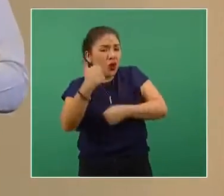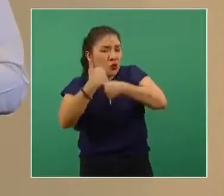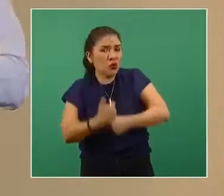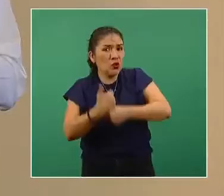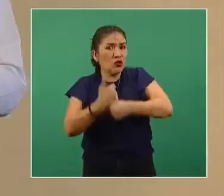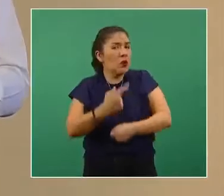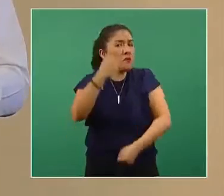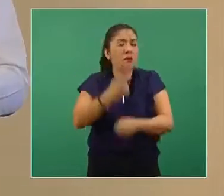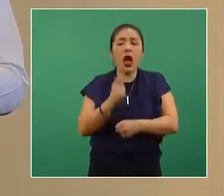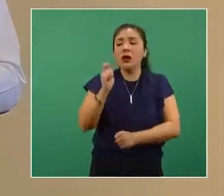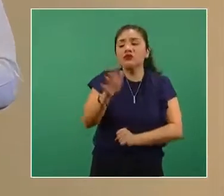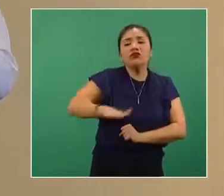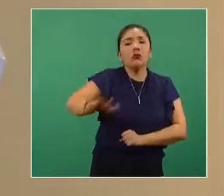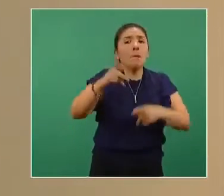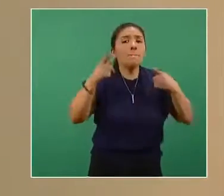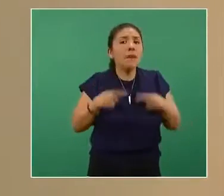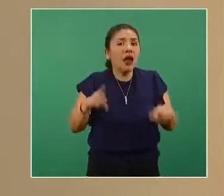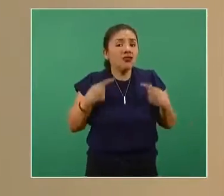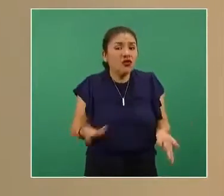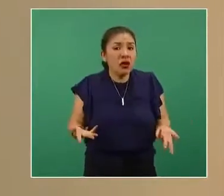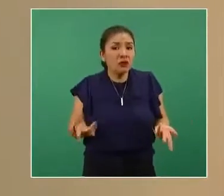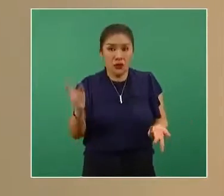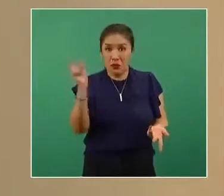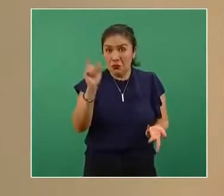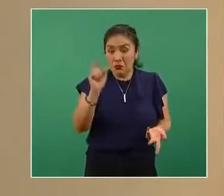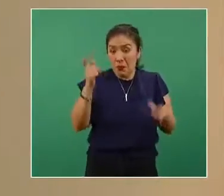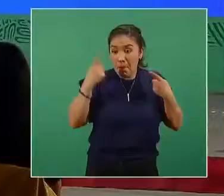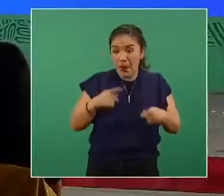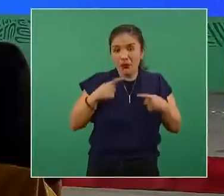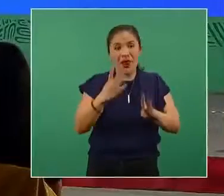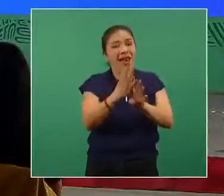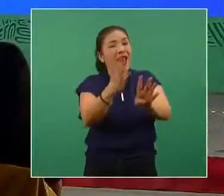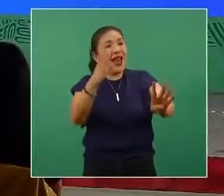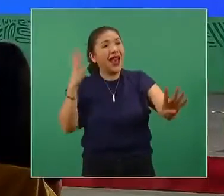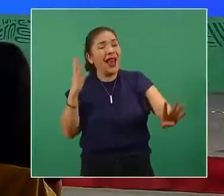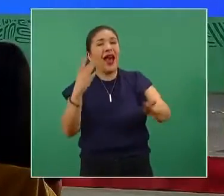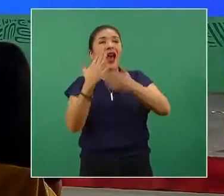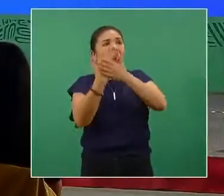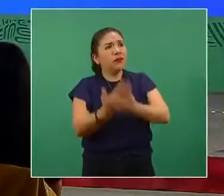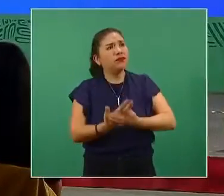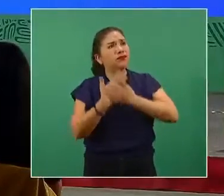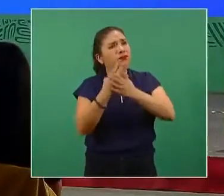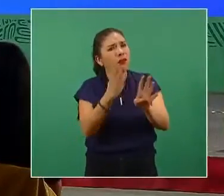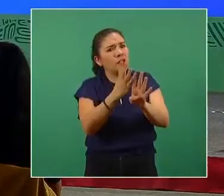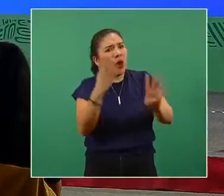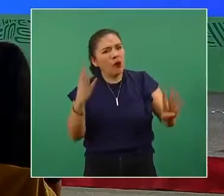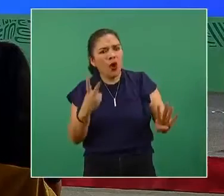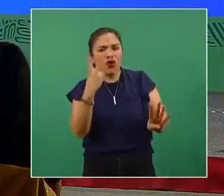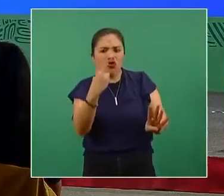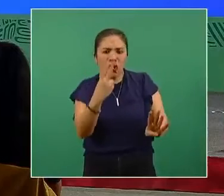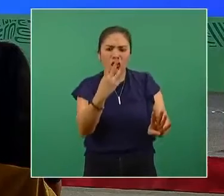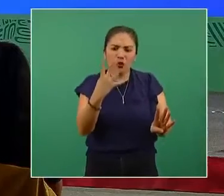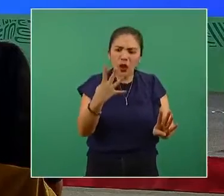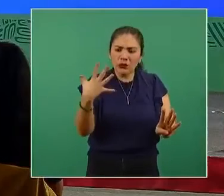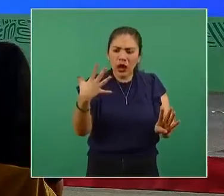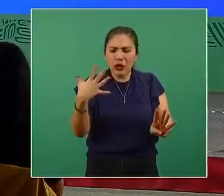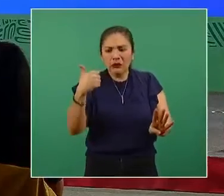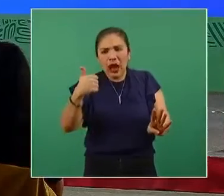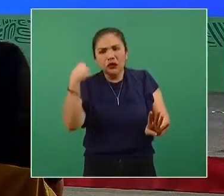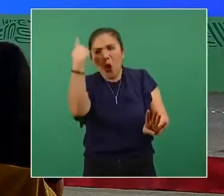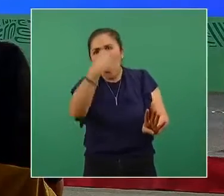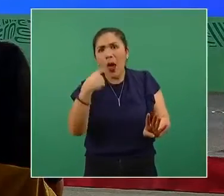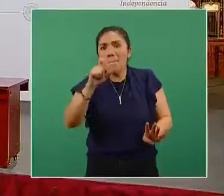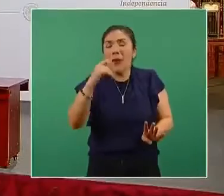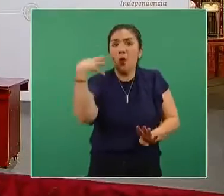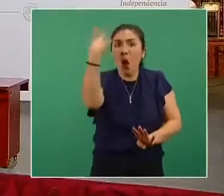pueblo, son las personas. Si las personas están en una fila y se les deja en una fila durante 2 o 6 o